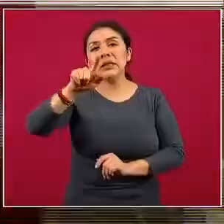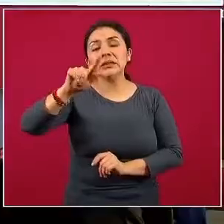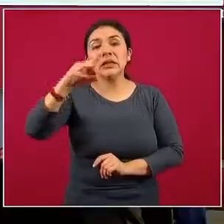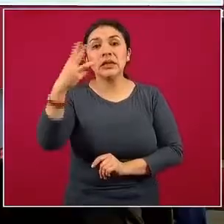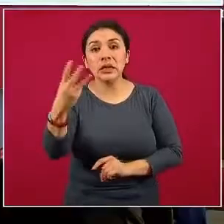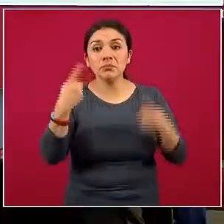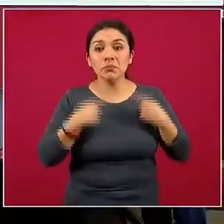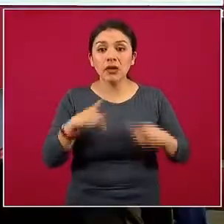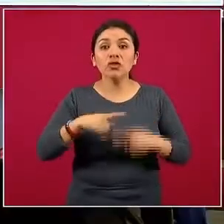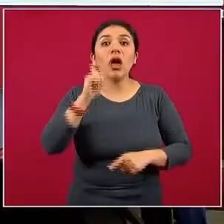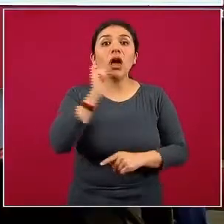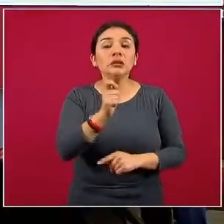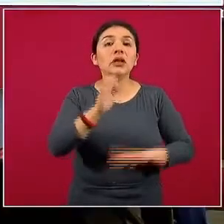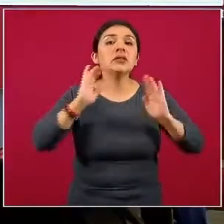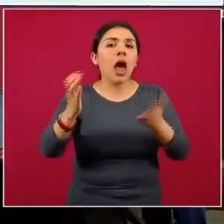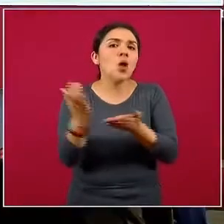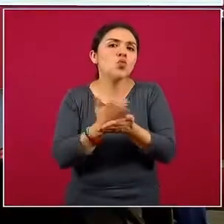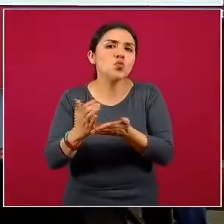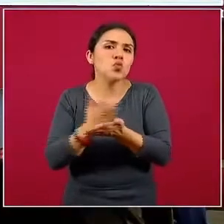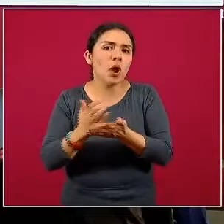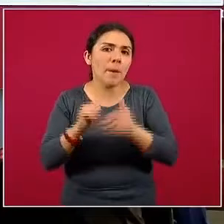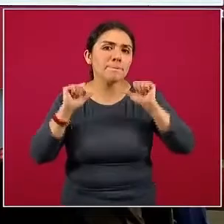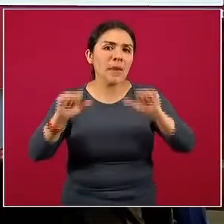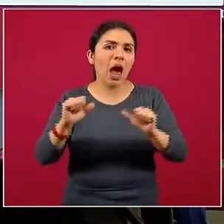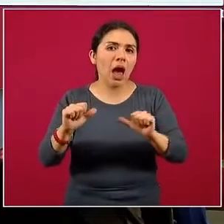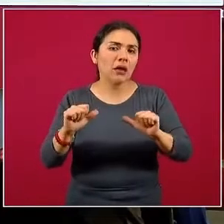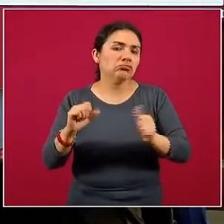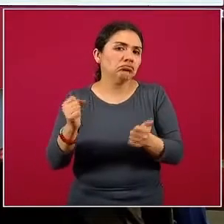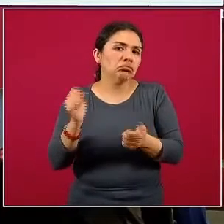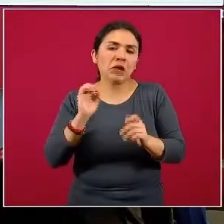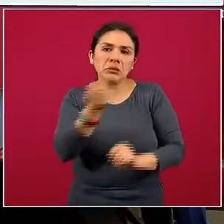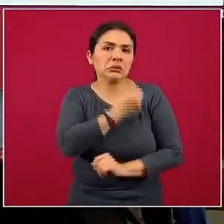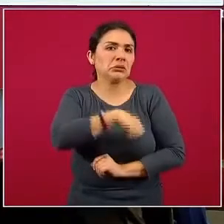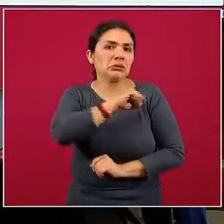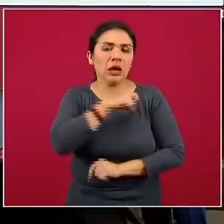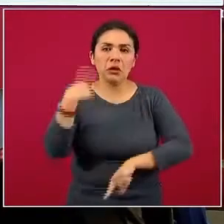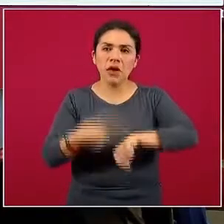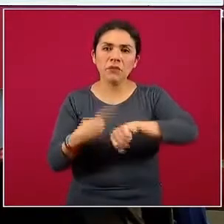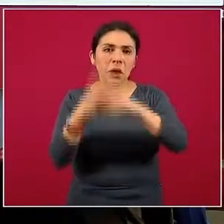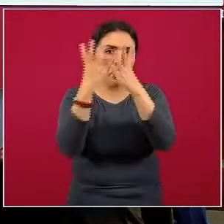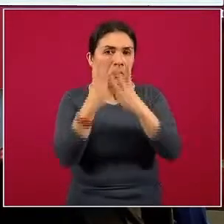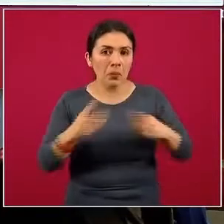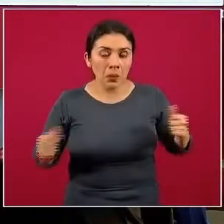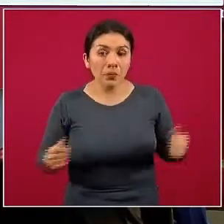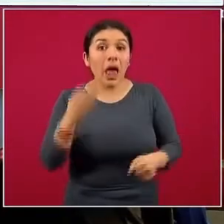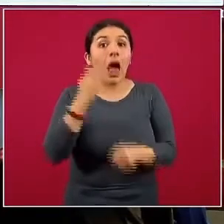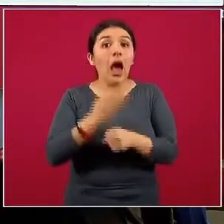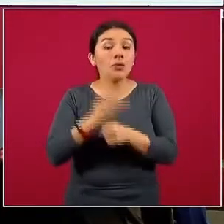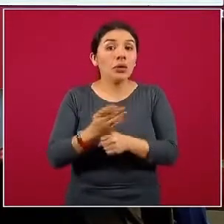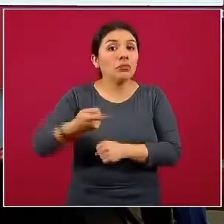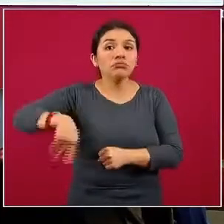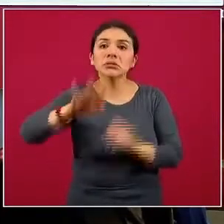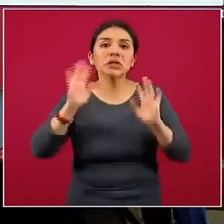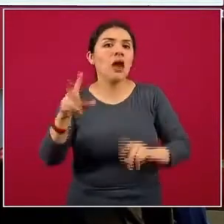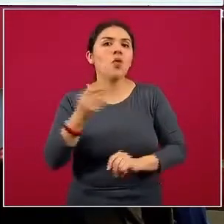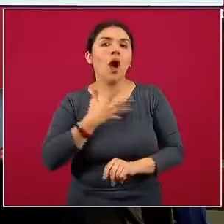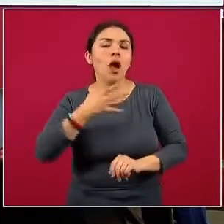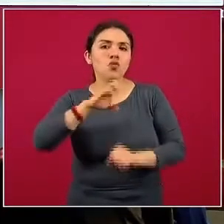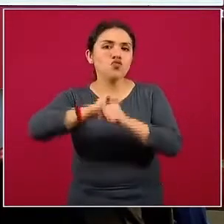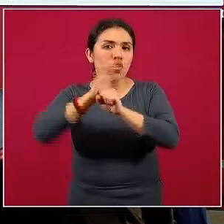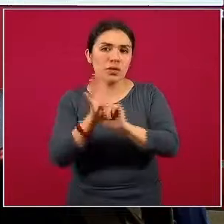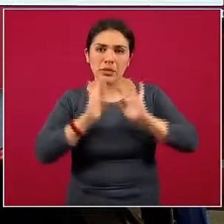945.673 son personas que ya se recuperaron, sanaron de la enfermedad y bueno, en este momento ya no tienen